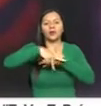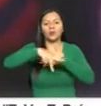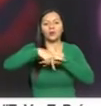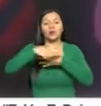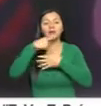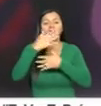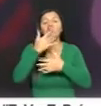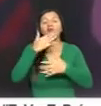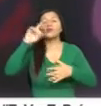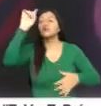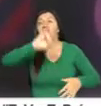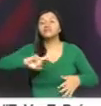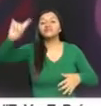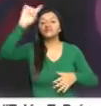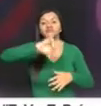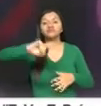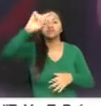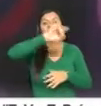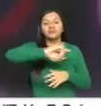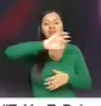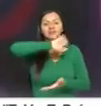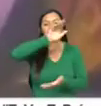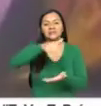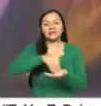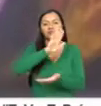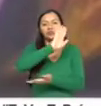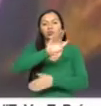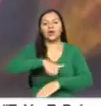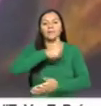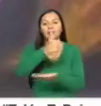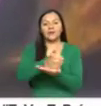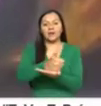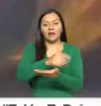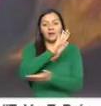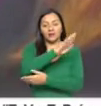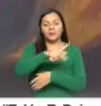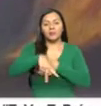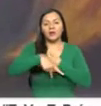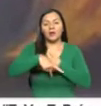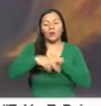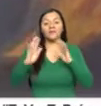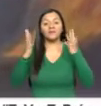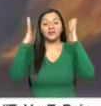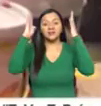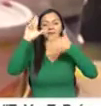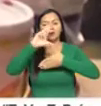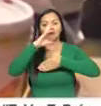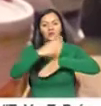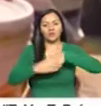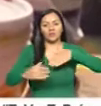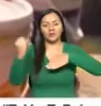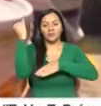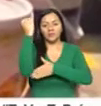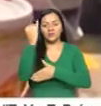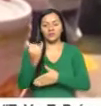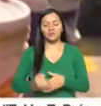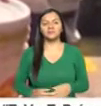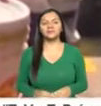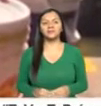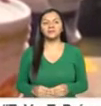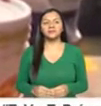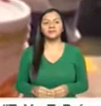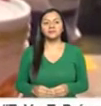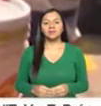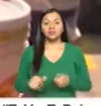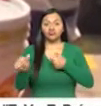y colorido los muros del Centro Histórico de Asunción, protagonista del Festival de Arte Urbano Latinoamericano. A